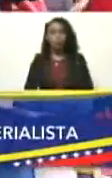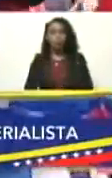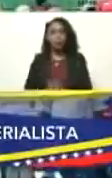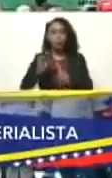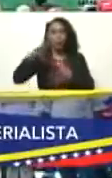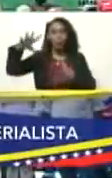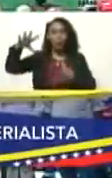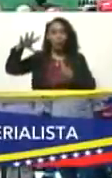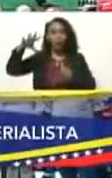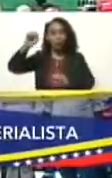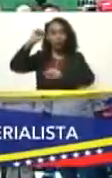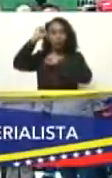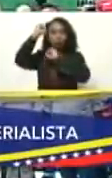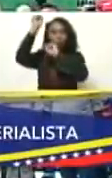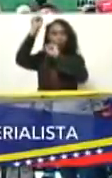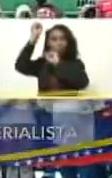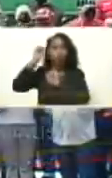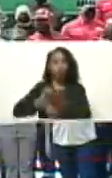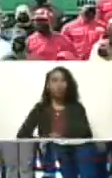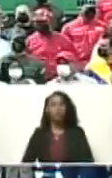Palestina la Heroica,